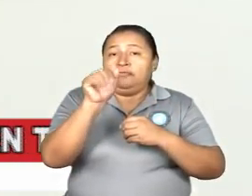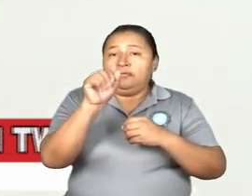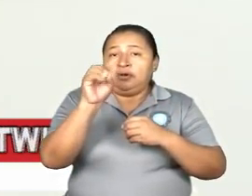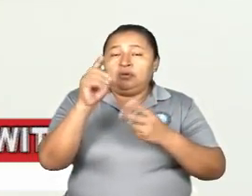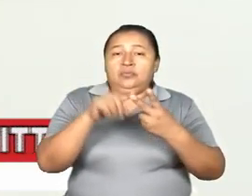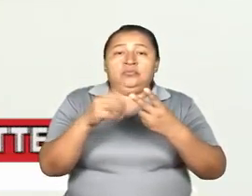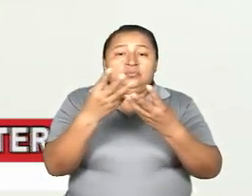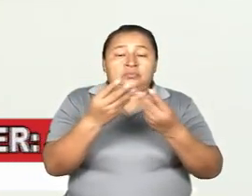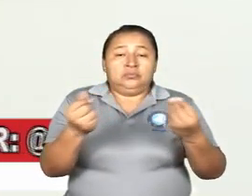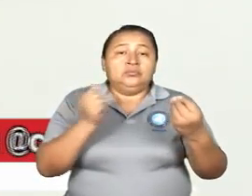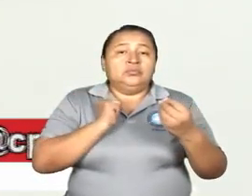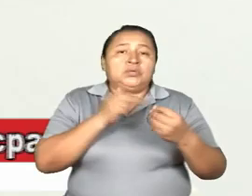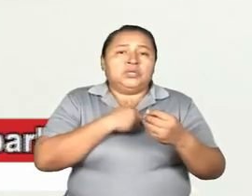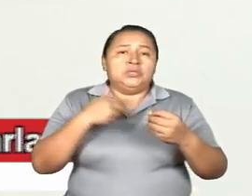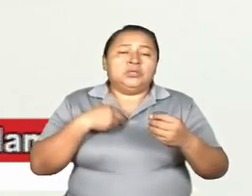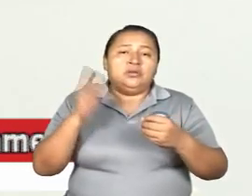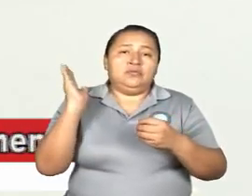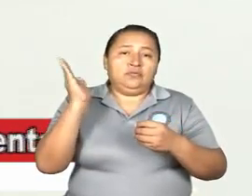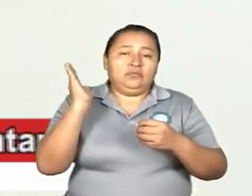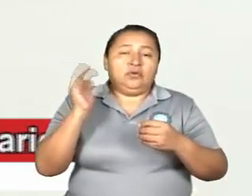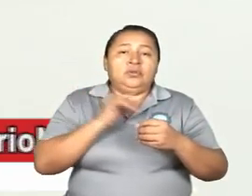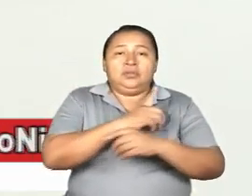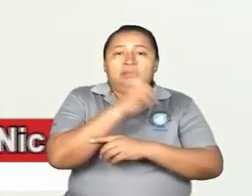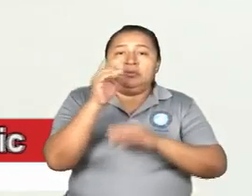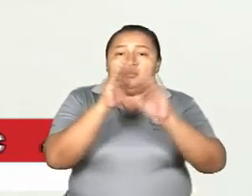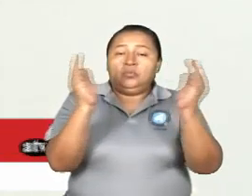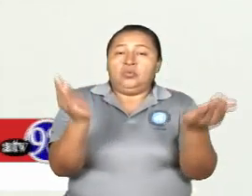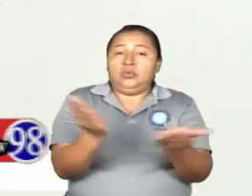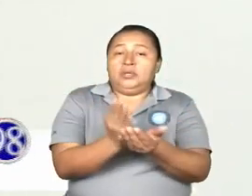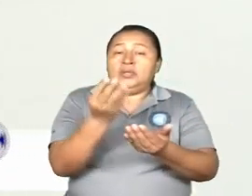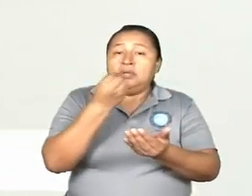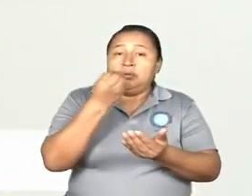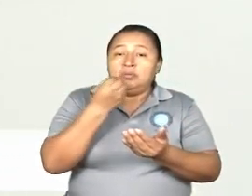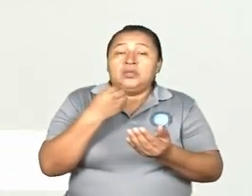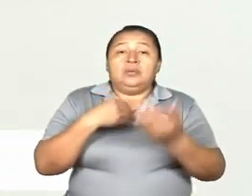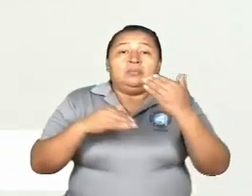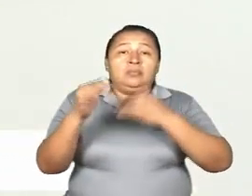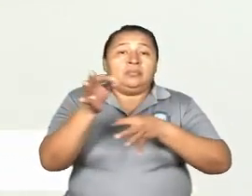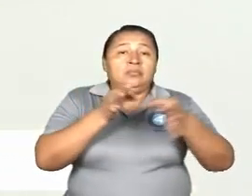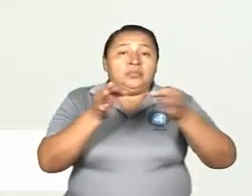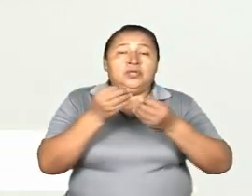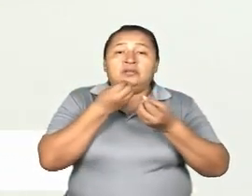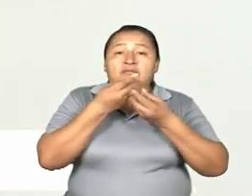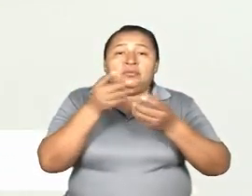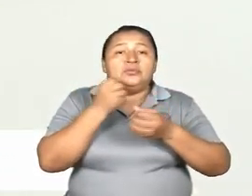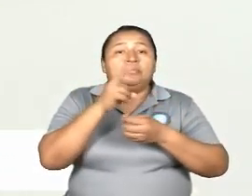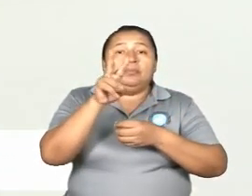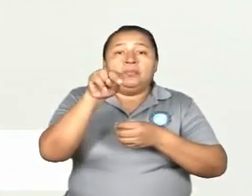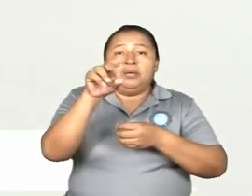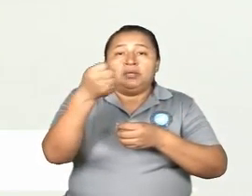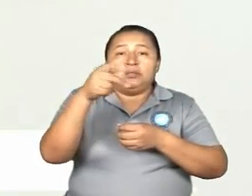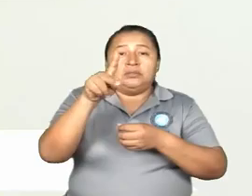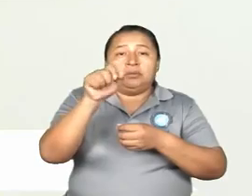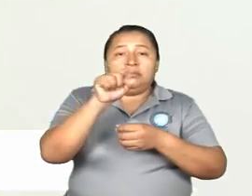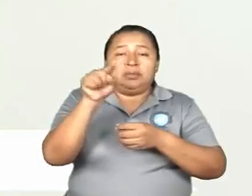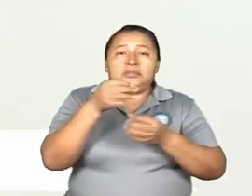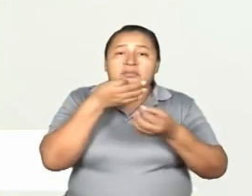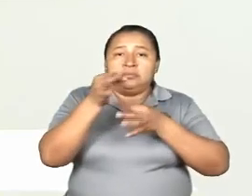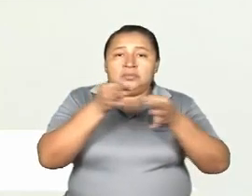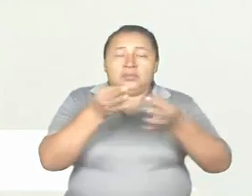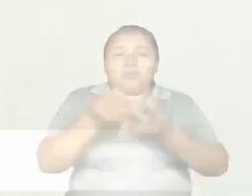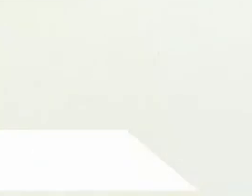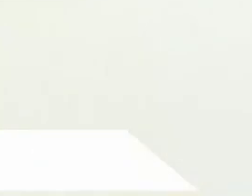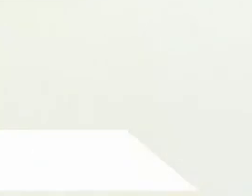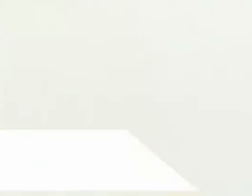Agricultura realizaron un foro académico en torno al Día Mundial de la Alimentación. Más detalles en la nota que Vanessa Paz nos ha preparado al respecto.